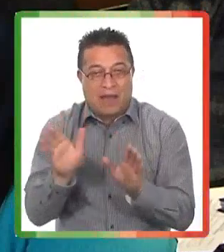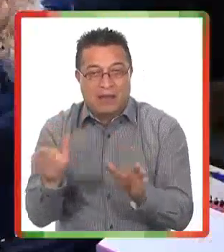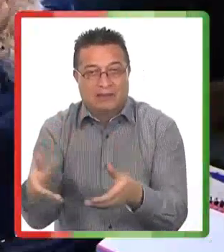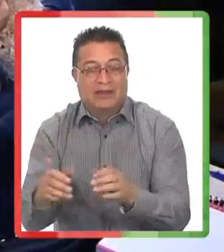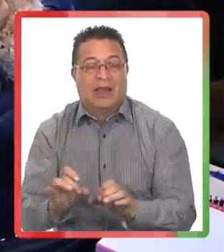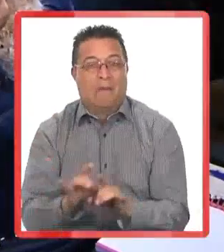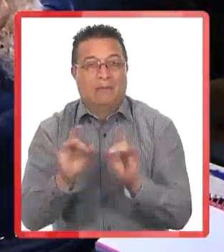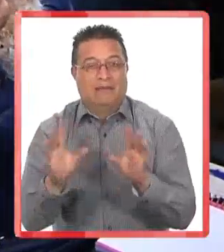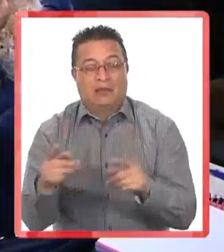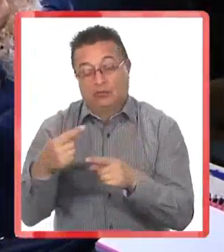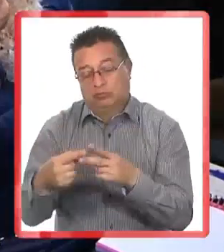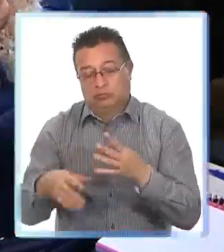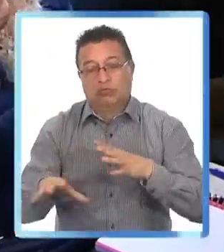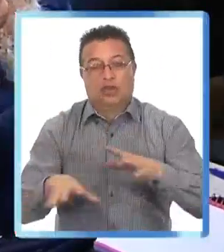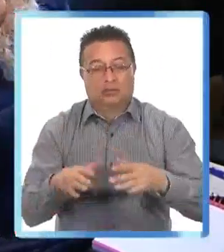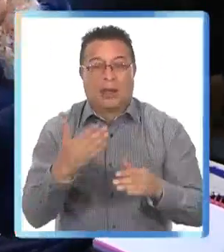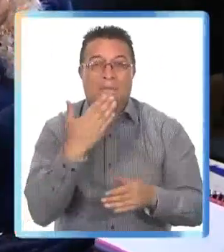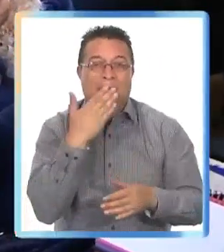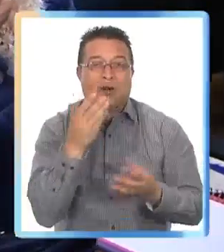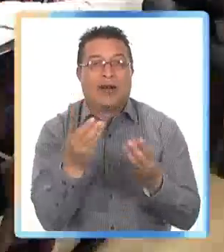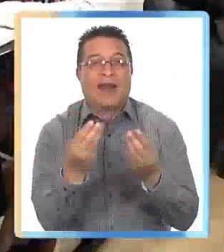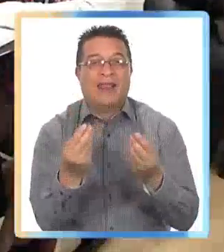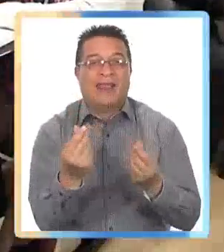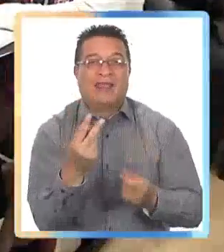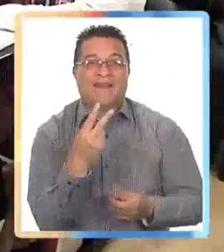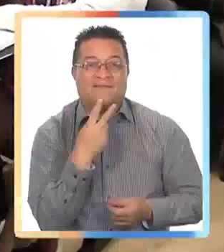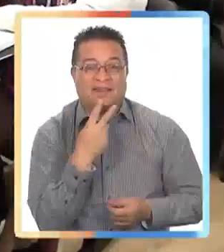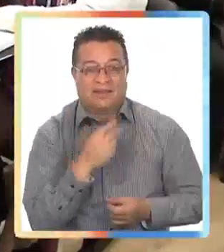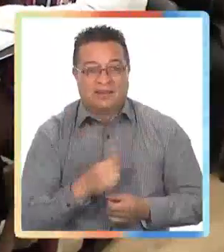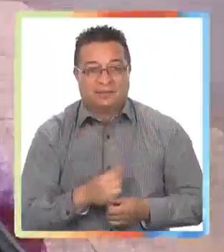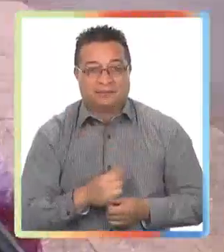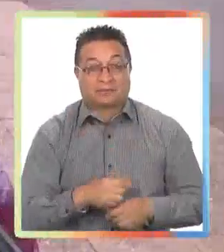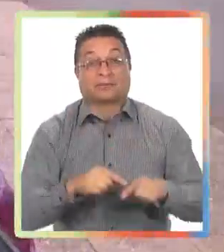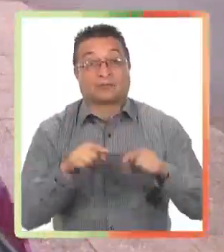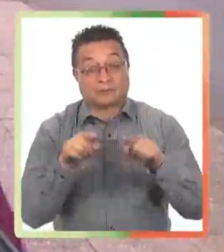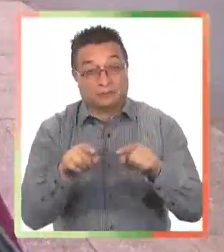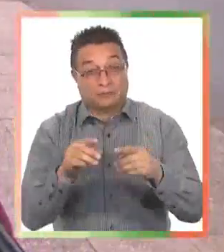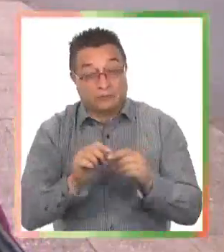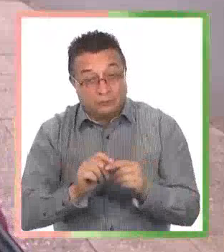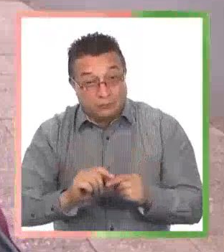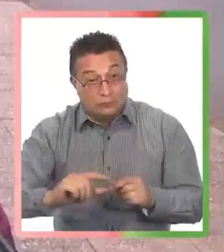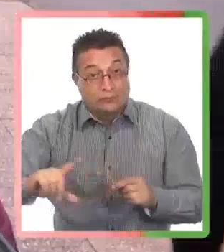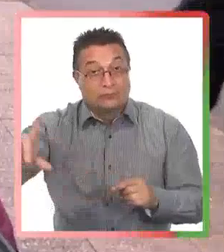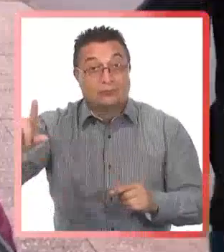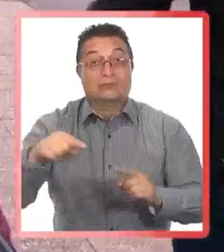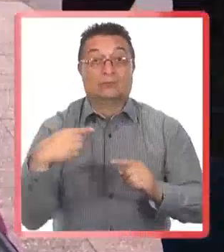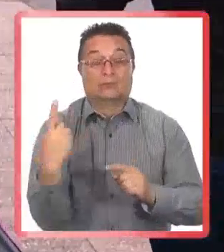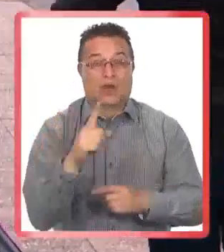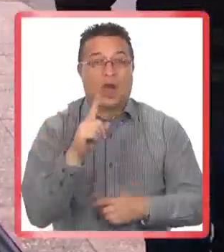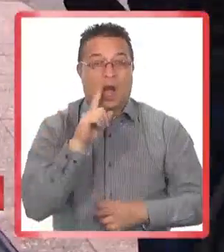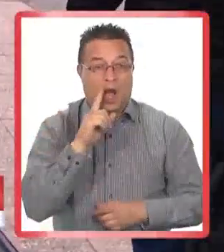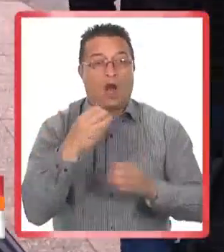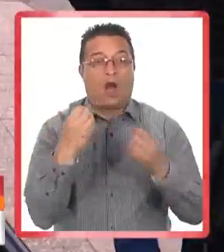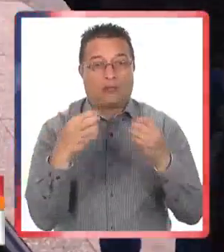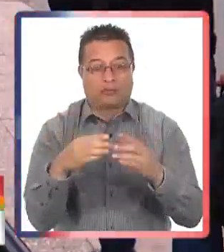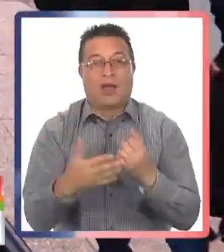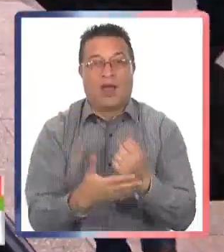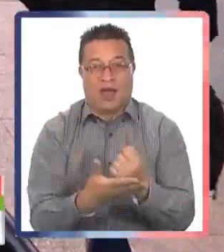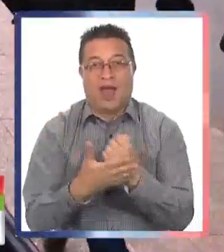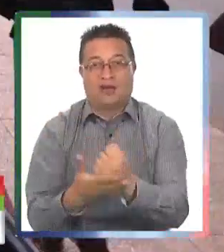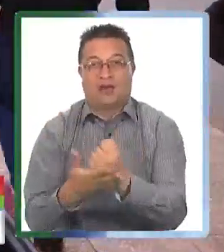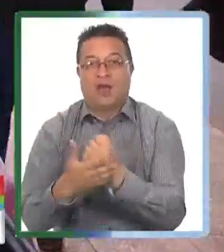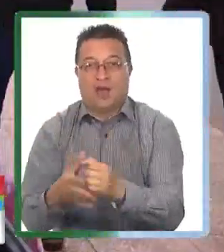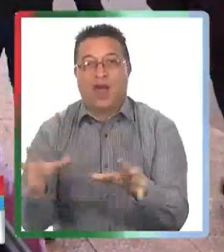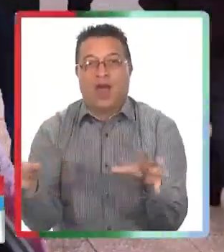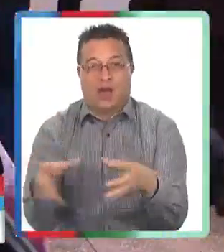especiales y otros insumos que ayudan a mejorar su calidad de vida. Con el lanzamiento de esto nosotros tenemos mucha oportunidad de